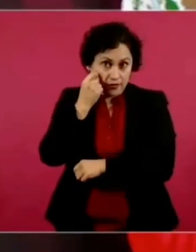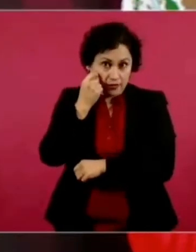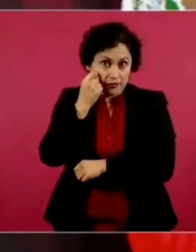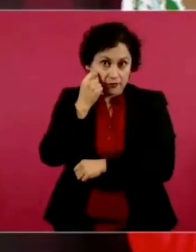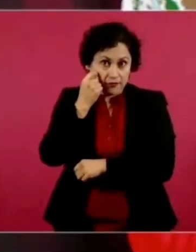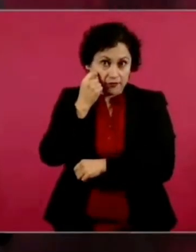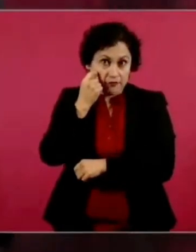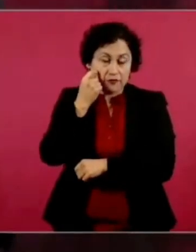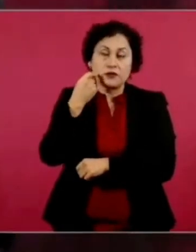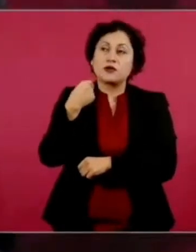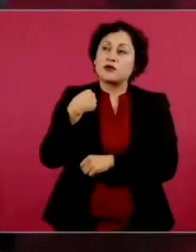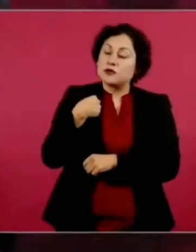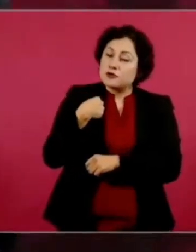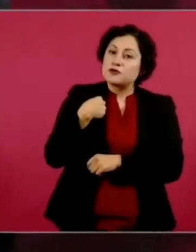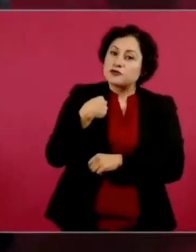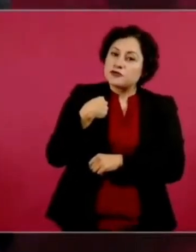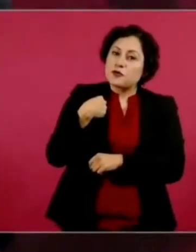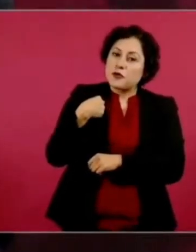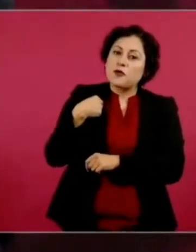acabo de estar en Atoyac,